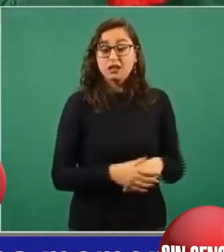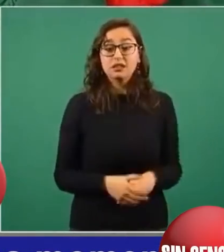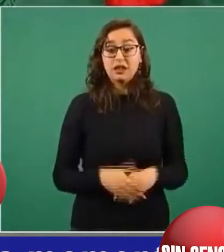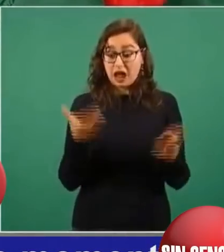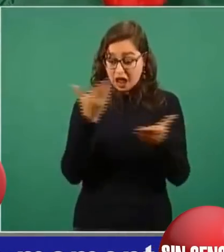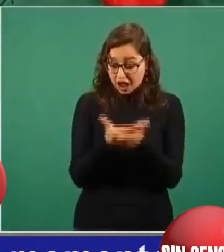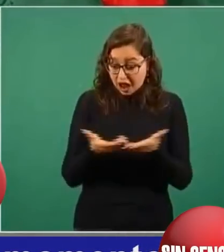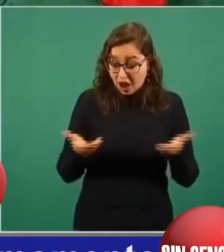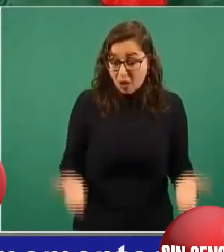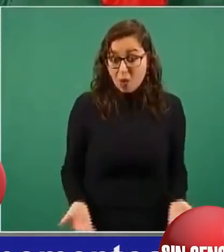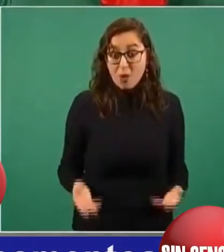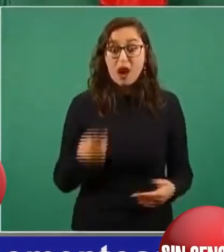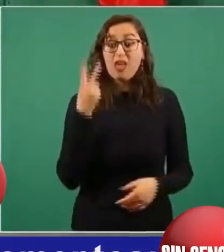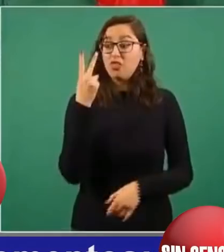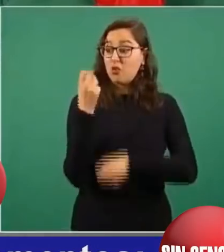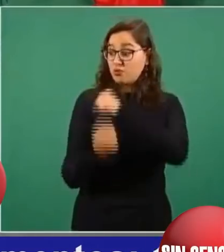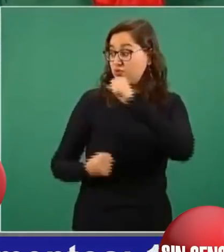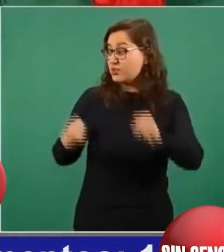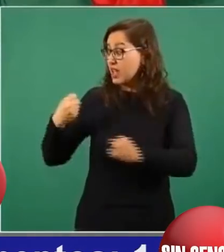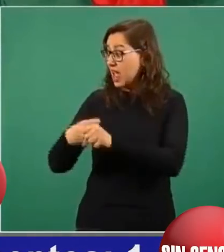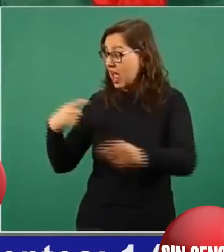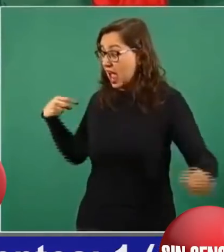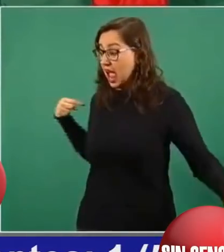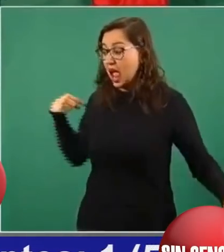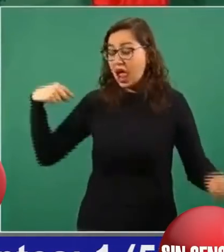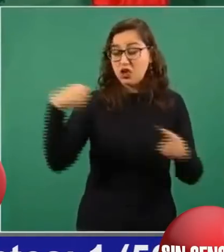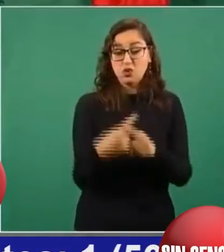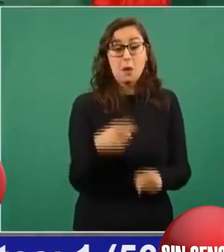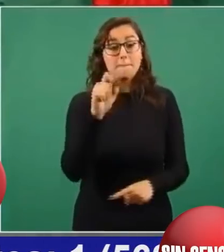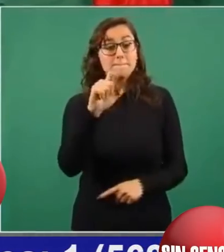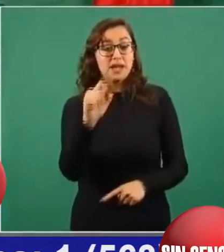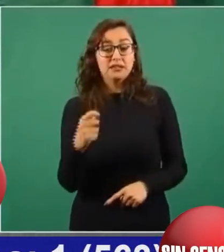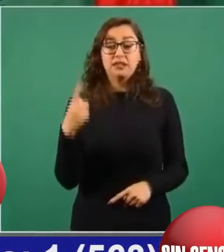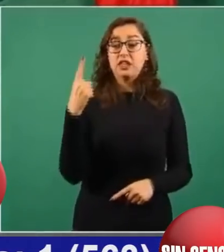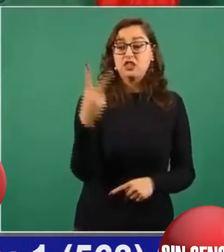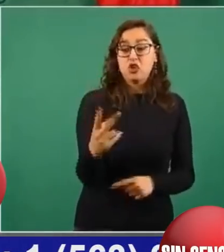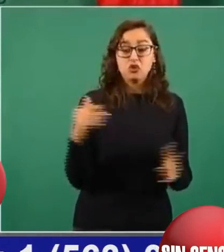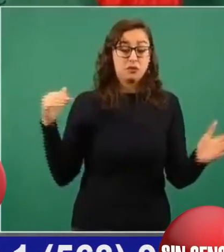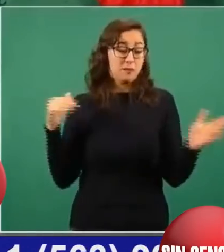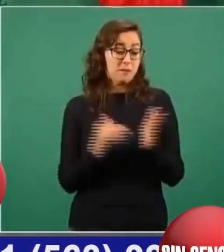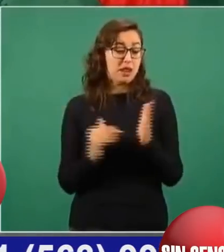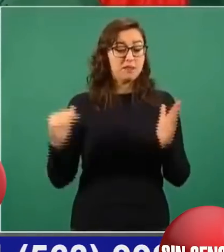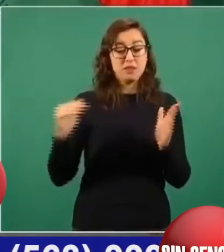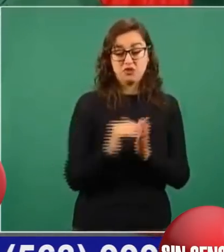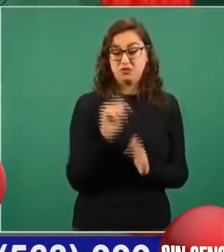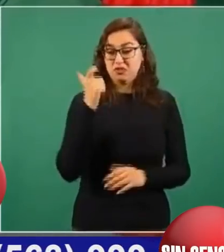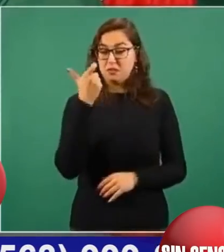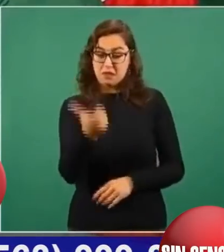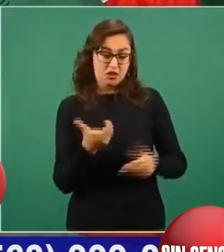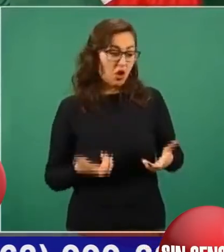22,000 millones de pesos en mantenimiento de las carreteras libres,